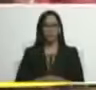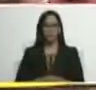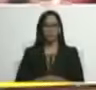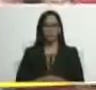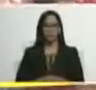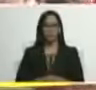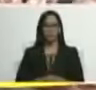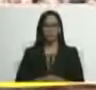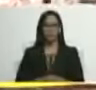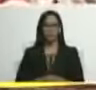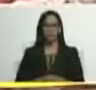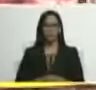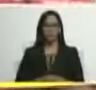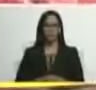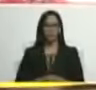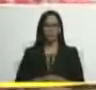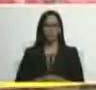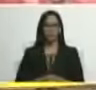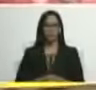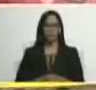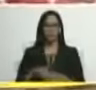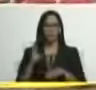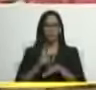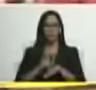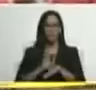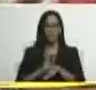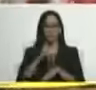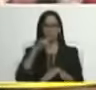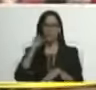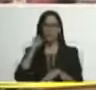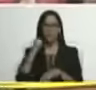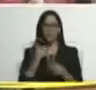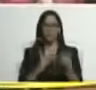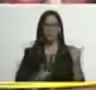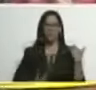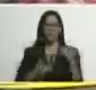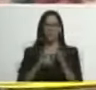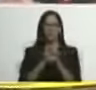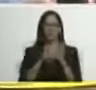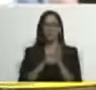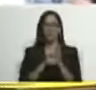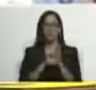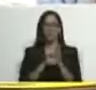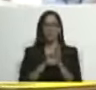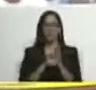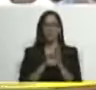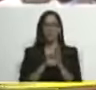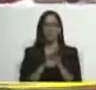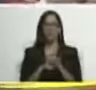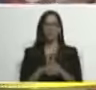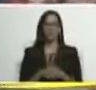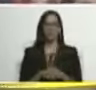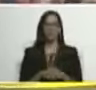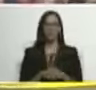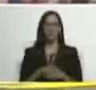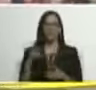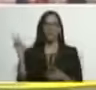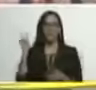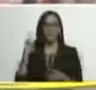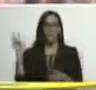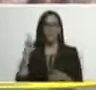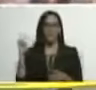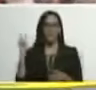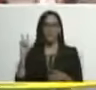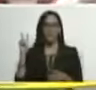El ciudadano Nicolás Maduro Moros, presidente constitucional de la República Bolivariana